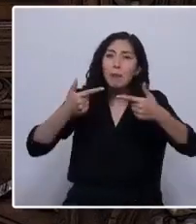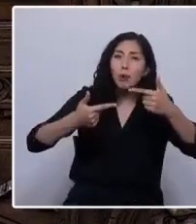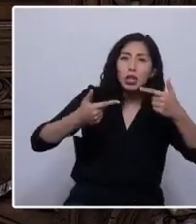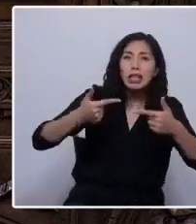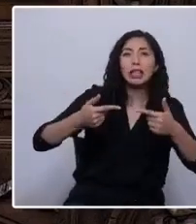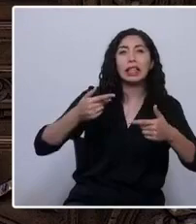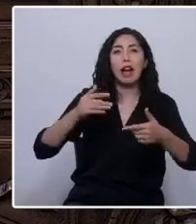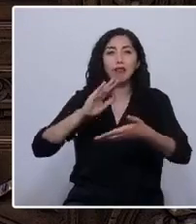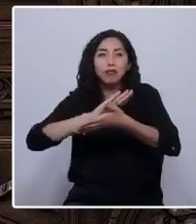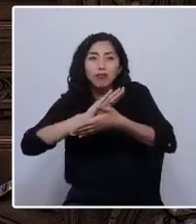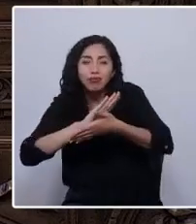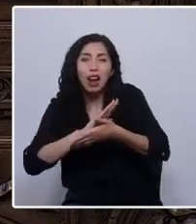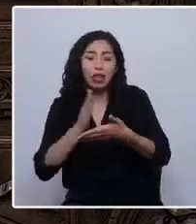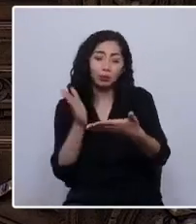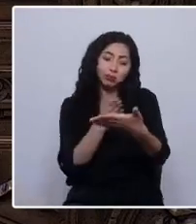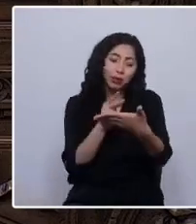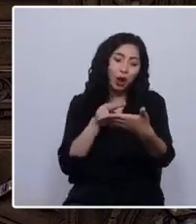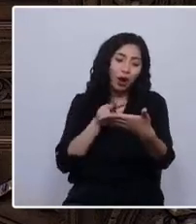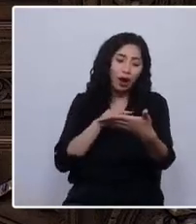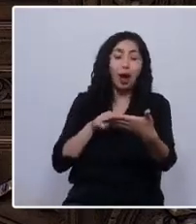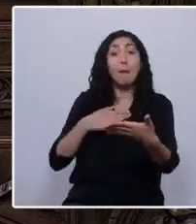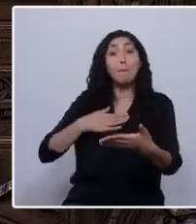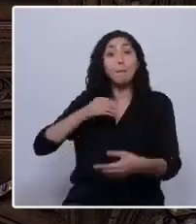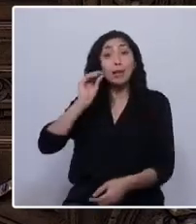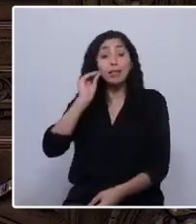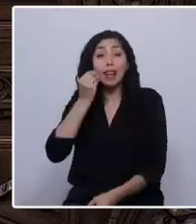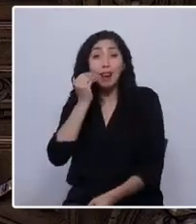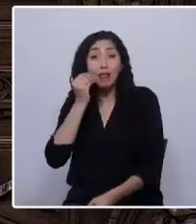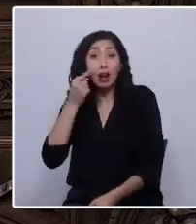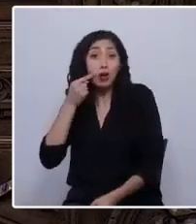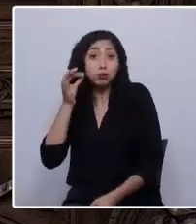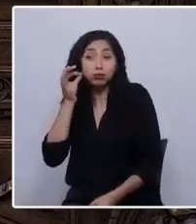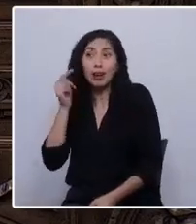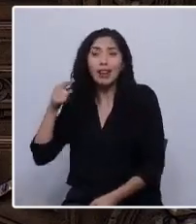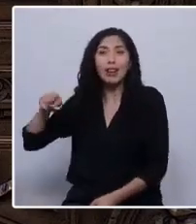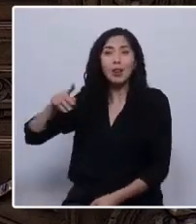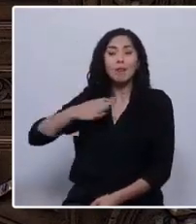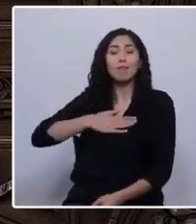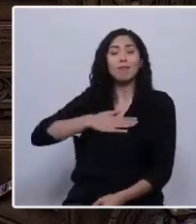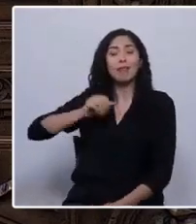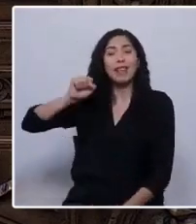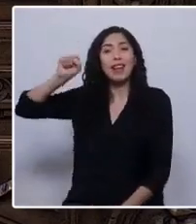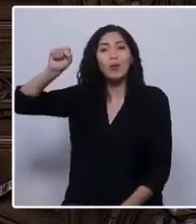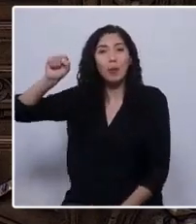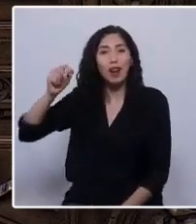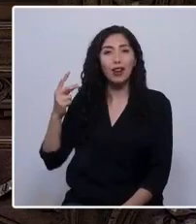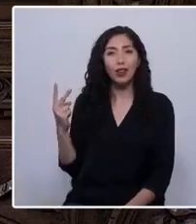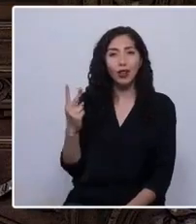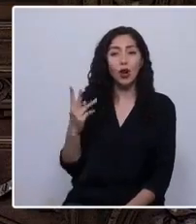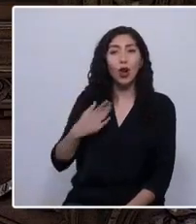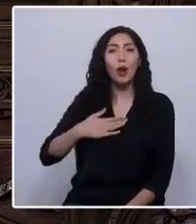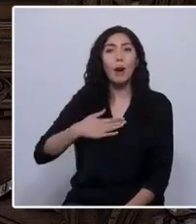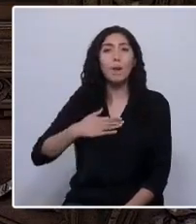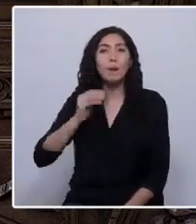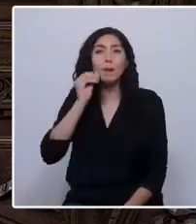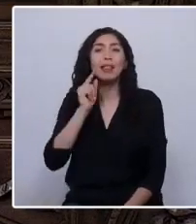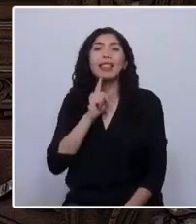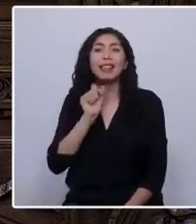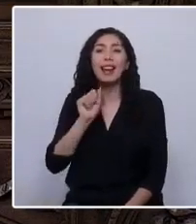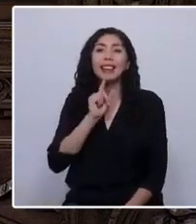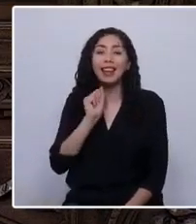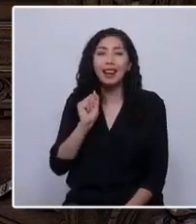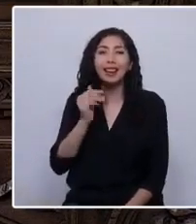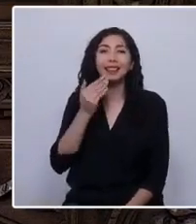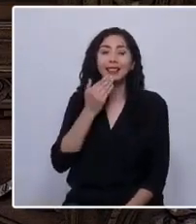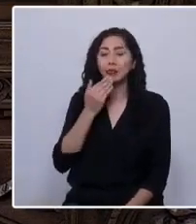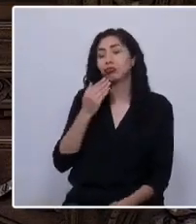tertulias. Mis abuelos y abuelas son mis héroes y heroínas. Mi tata Filebo y las largas sobremesas